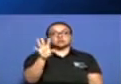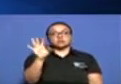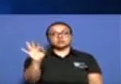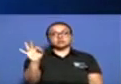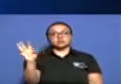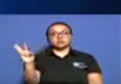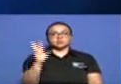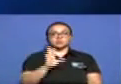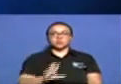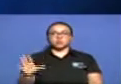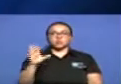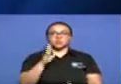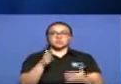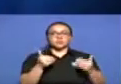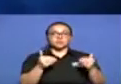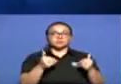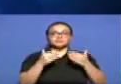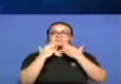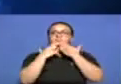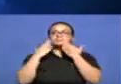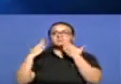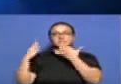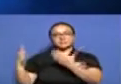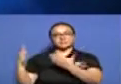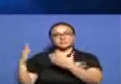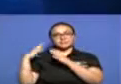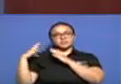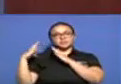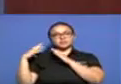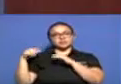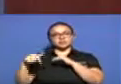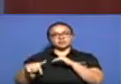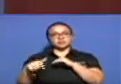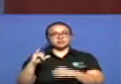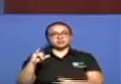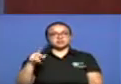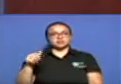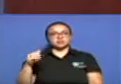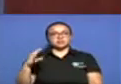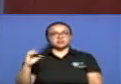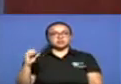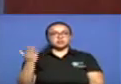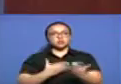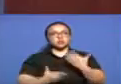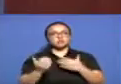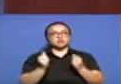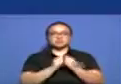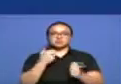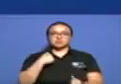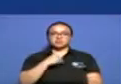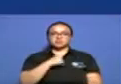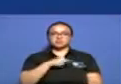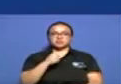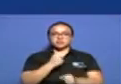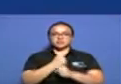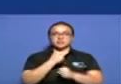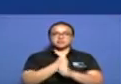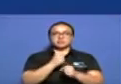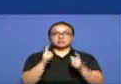país. Pues muchas gracias a Orlando Savage, coordinador de estadística de el IPACOP, por compartir con nosotros entonces ese trabajo que van a